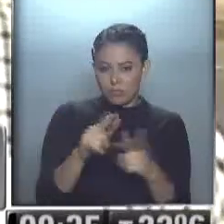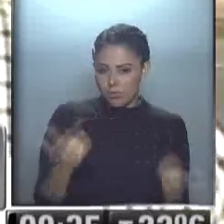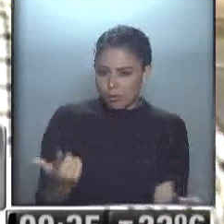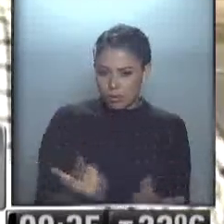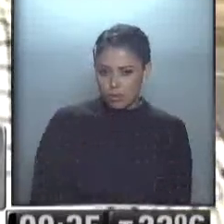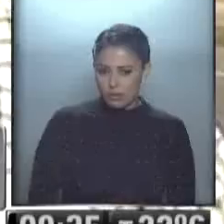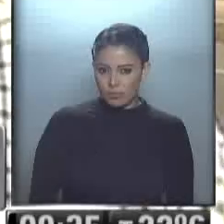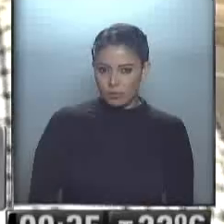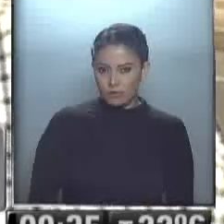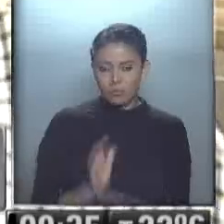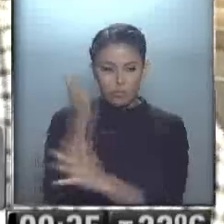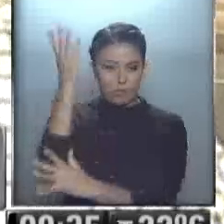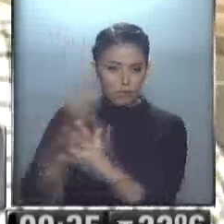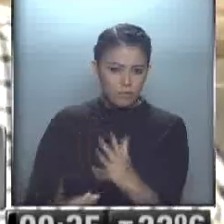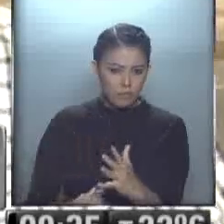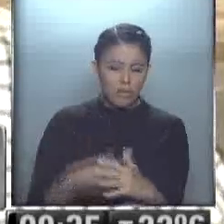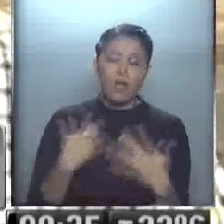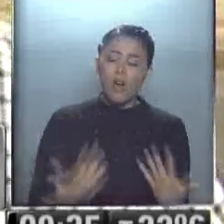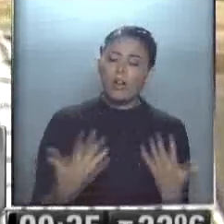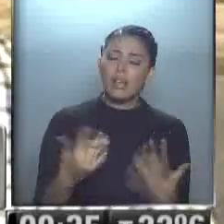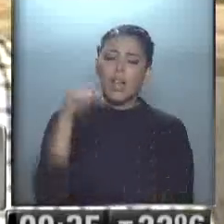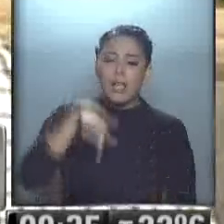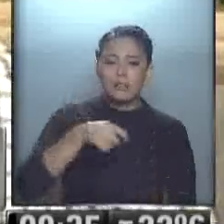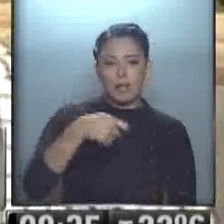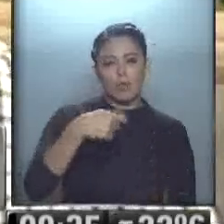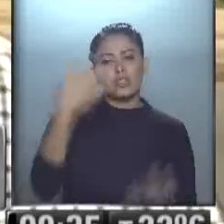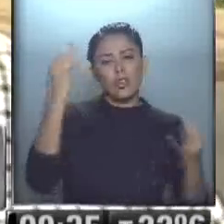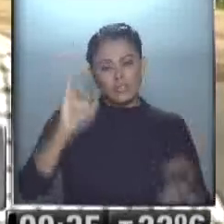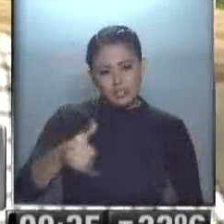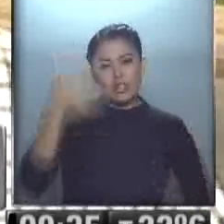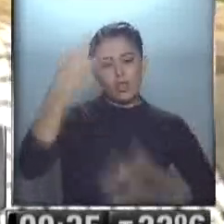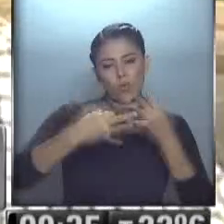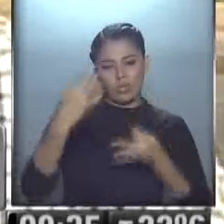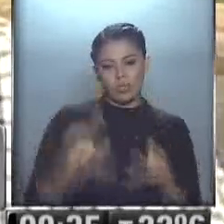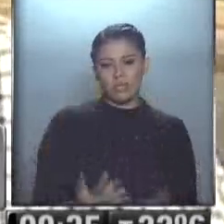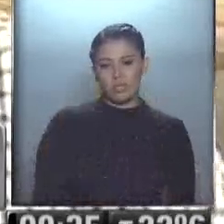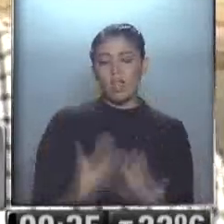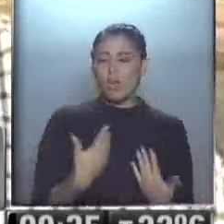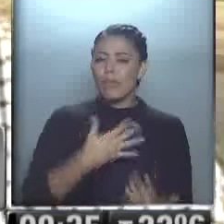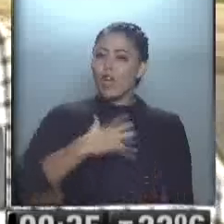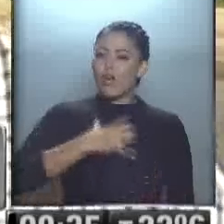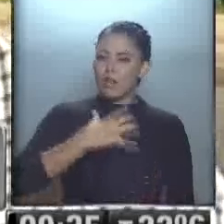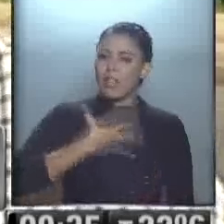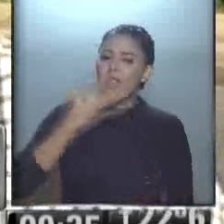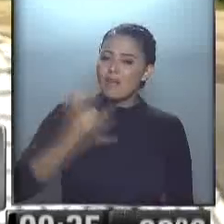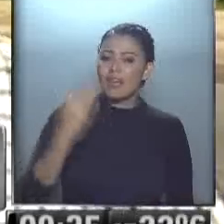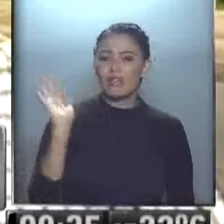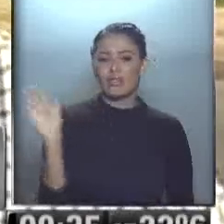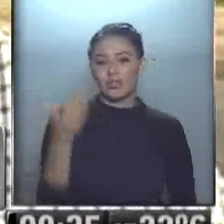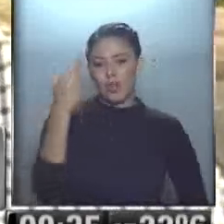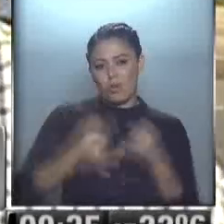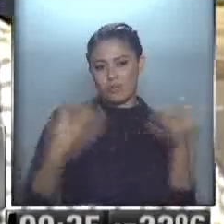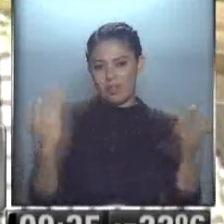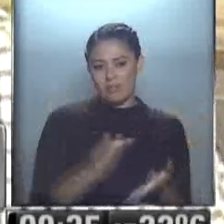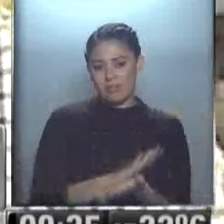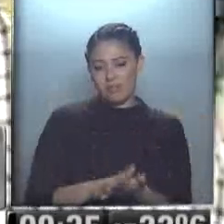hace justicia. Esperemos que en este juicio se haga la justicia que realmente necesitamos para creer realmente en la justicia, porque